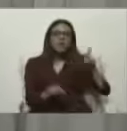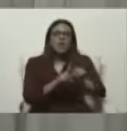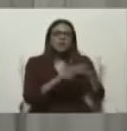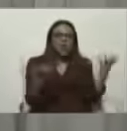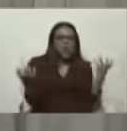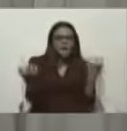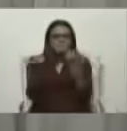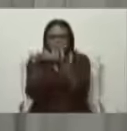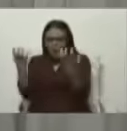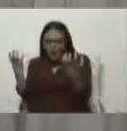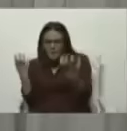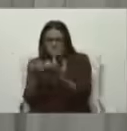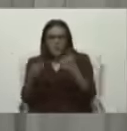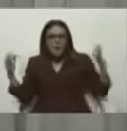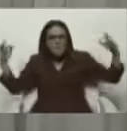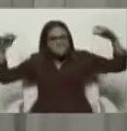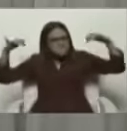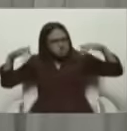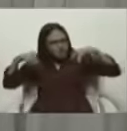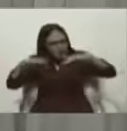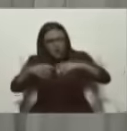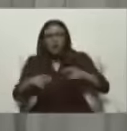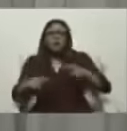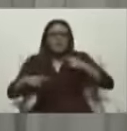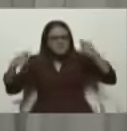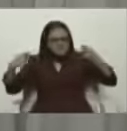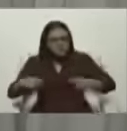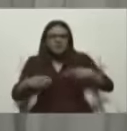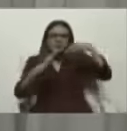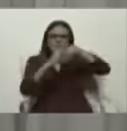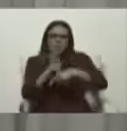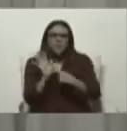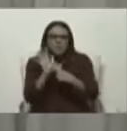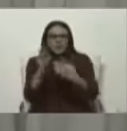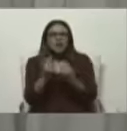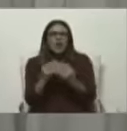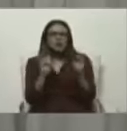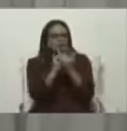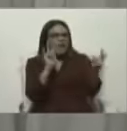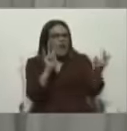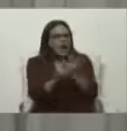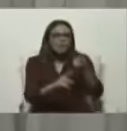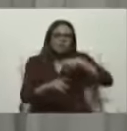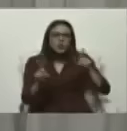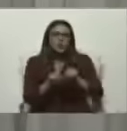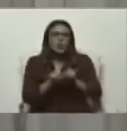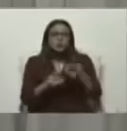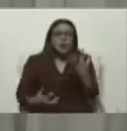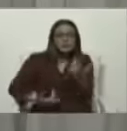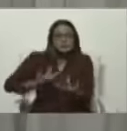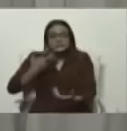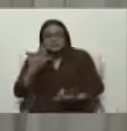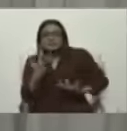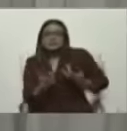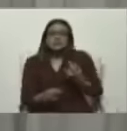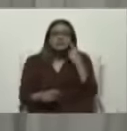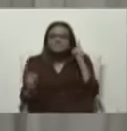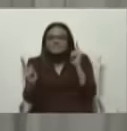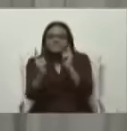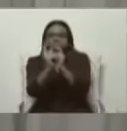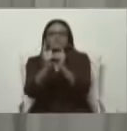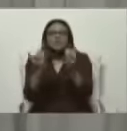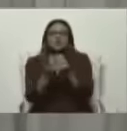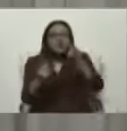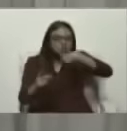multitudinaria demostración de amor, de verdadero frenesí por